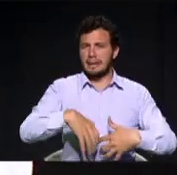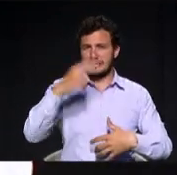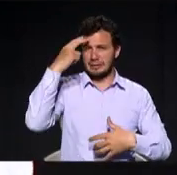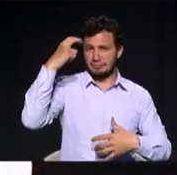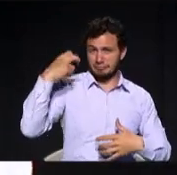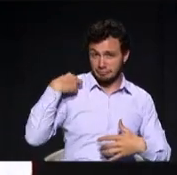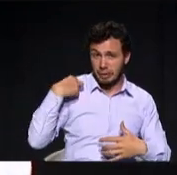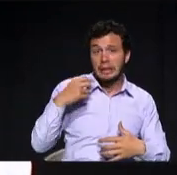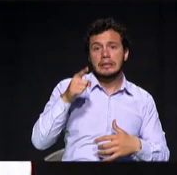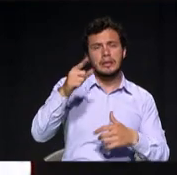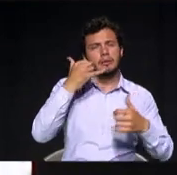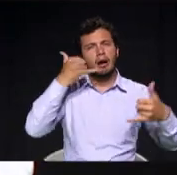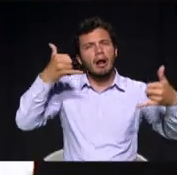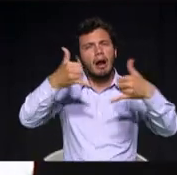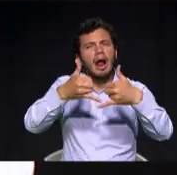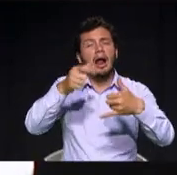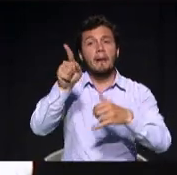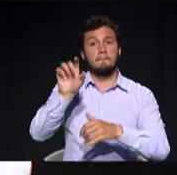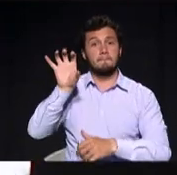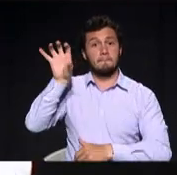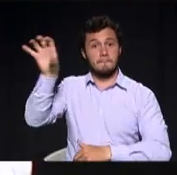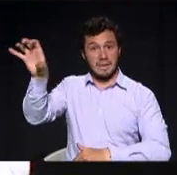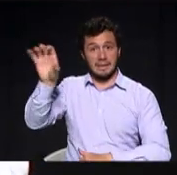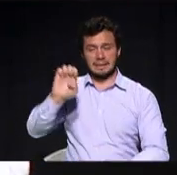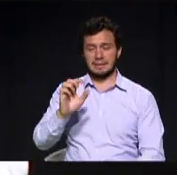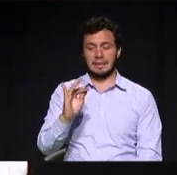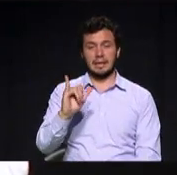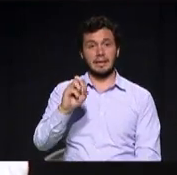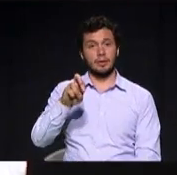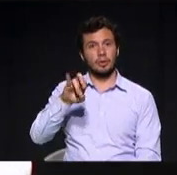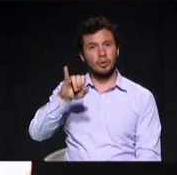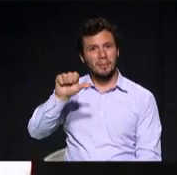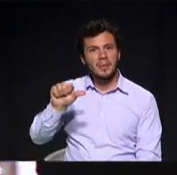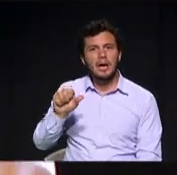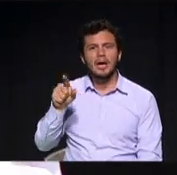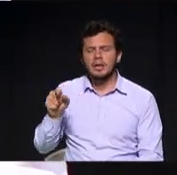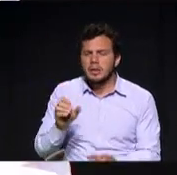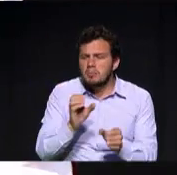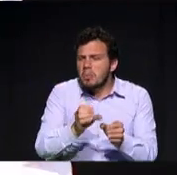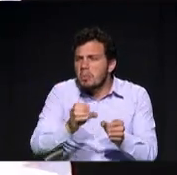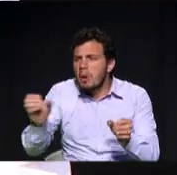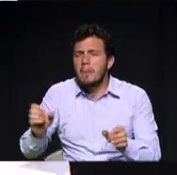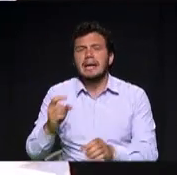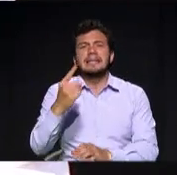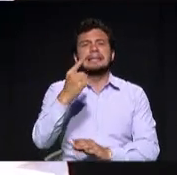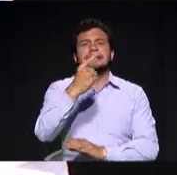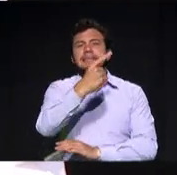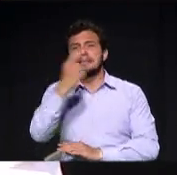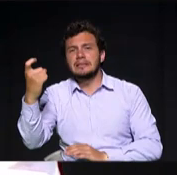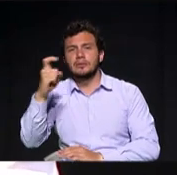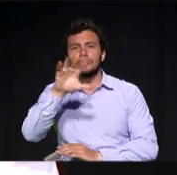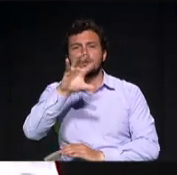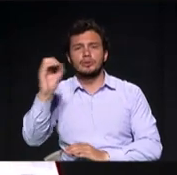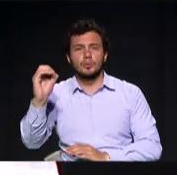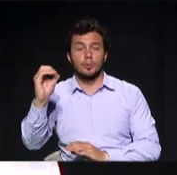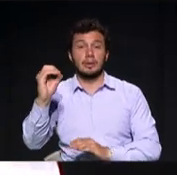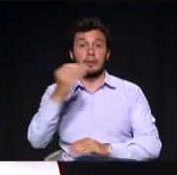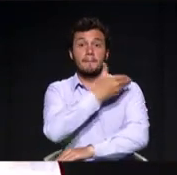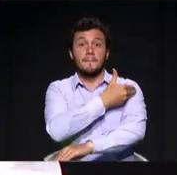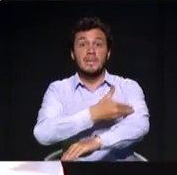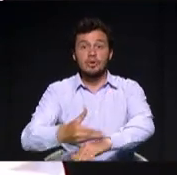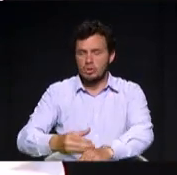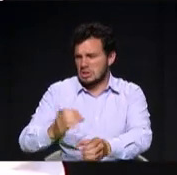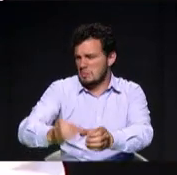en etiopía sembraron 350 millones de árboles en 12 horas hay drones que dan siembran 100